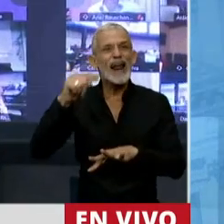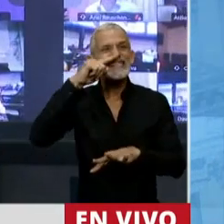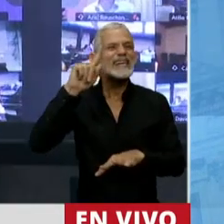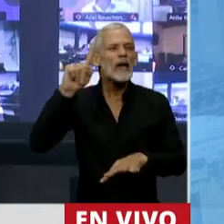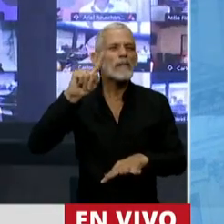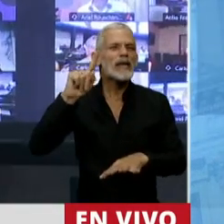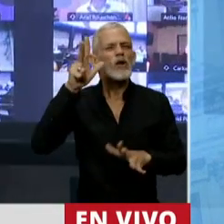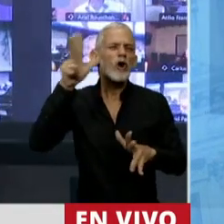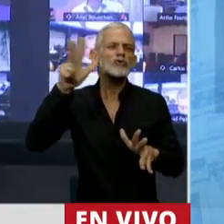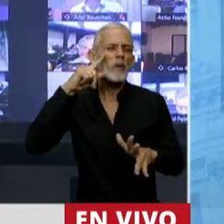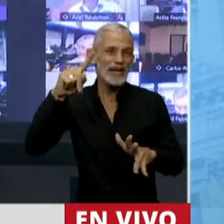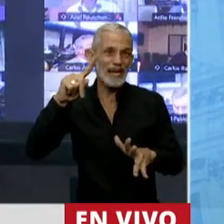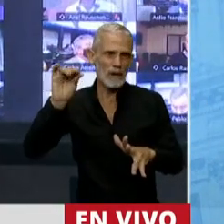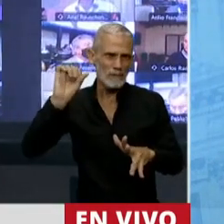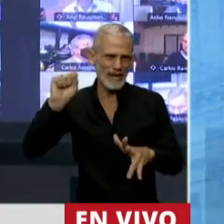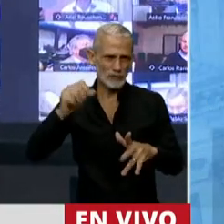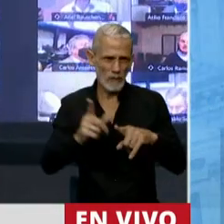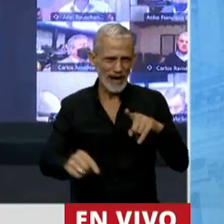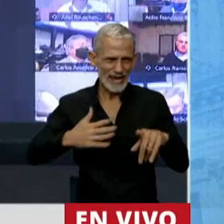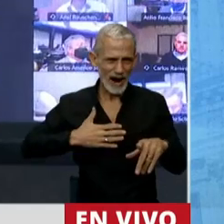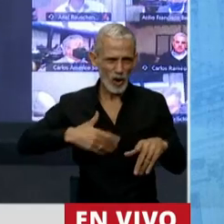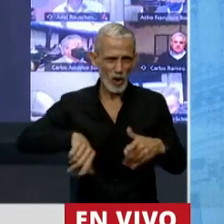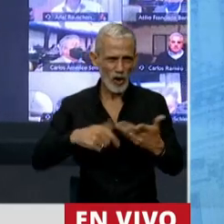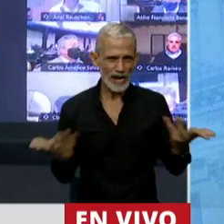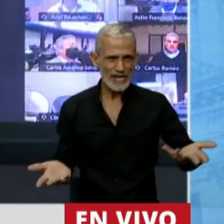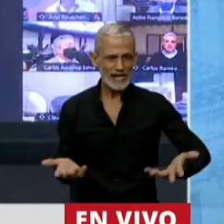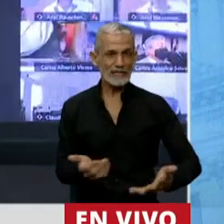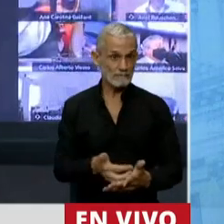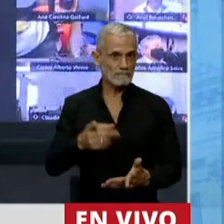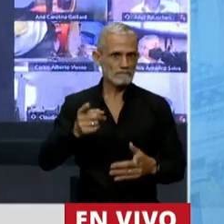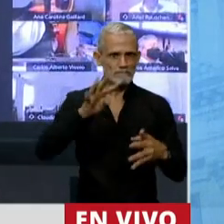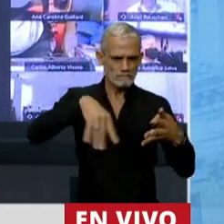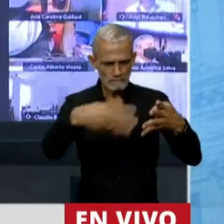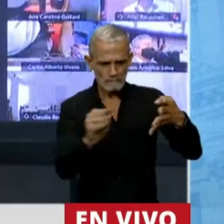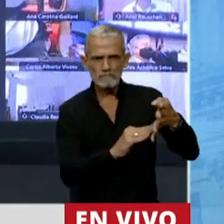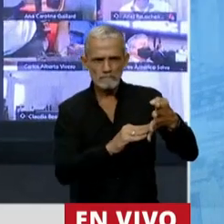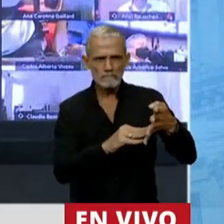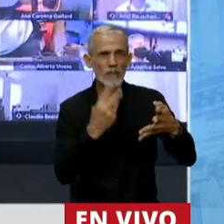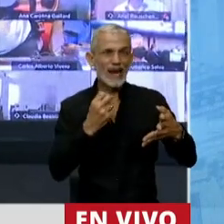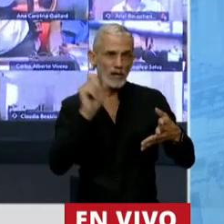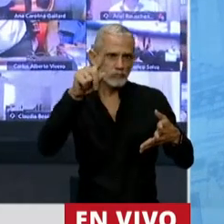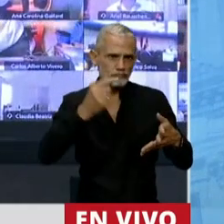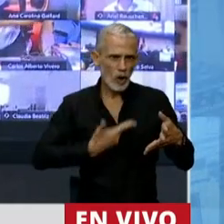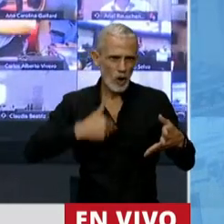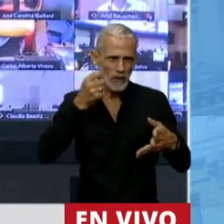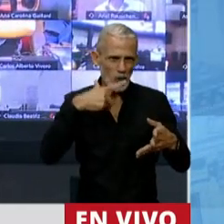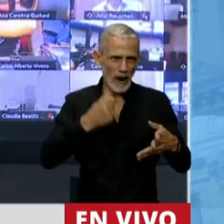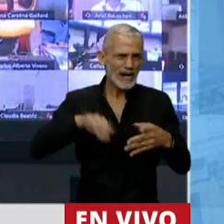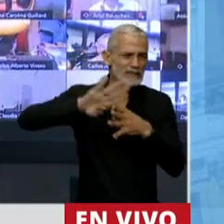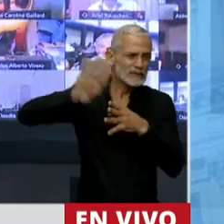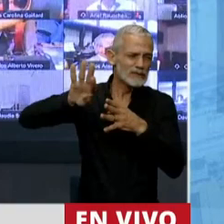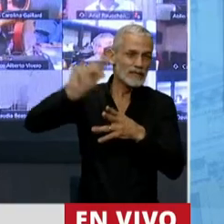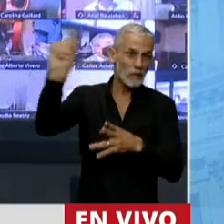pesos merced a ese esquema de impulso al cuadro tarifario energético que llevaron adelante. El endeudamiento